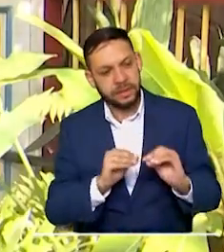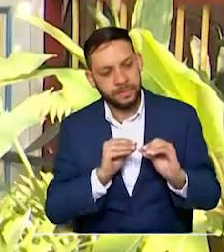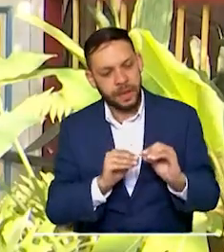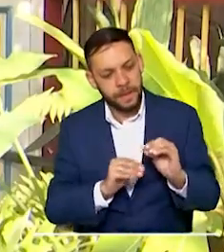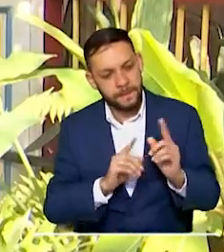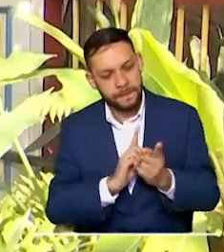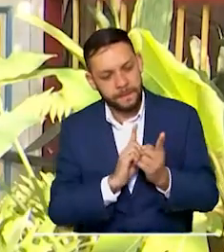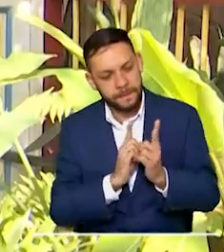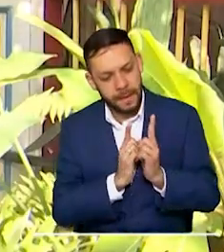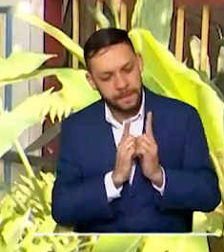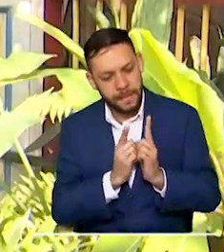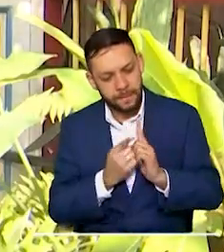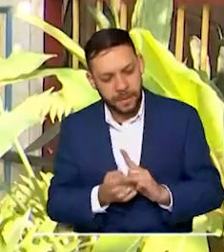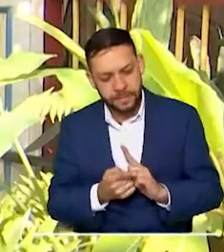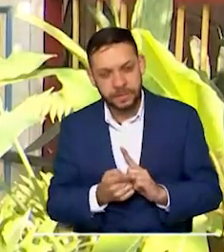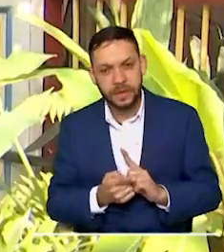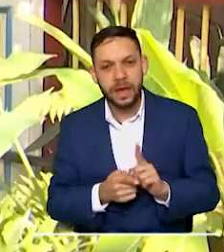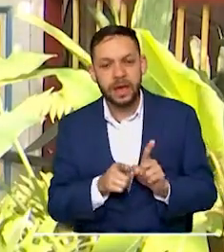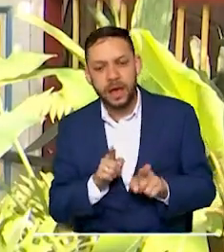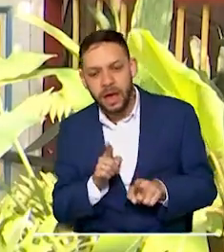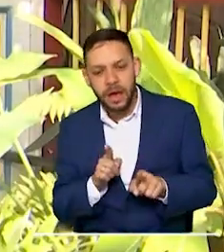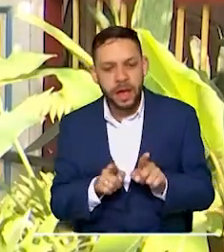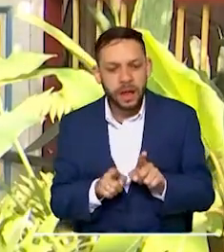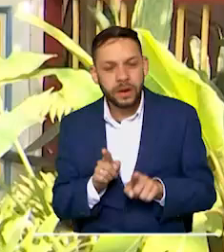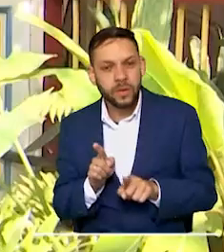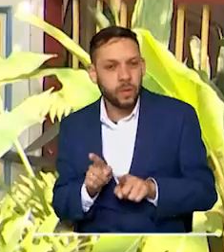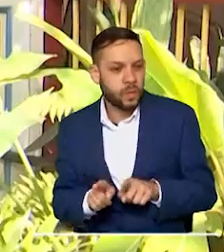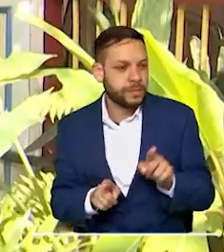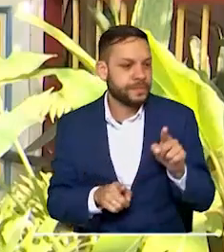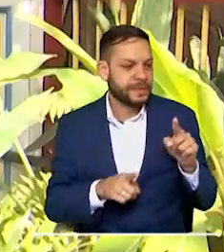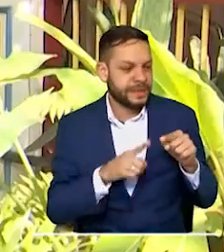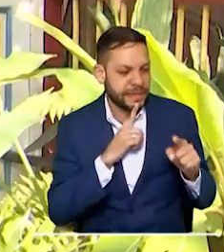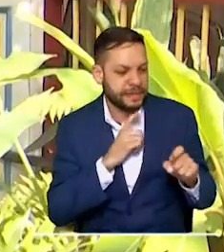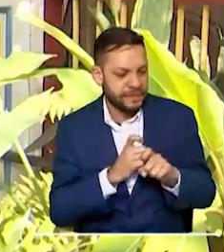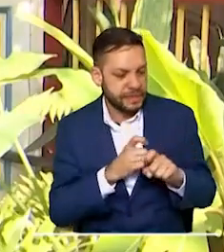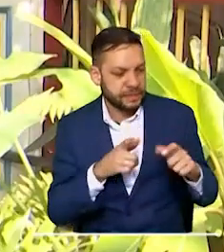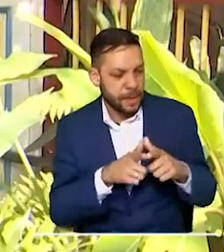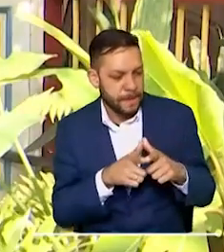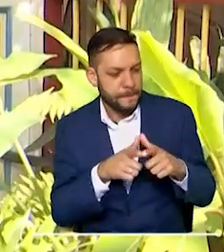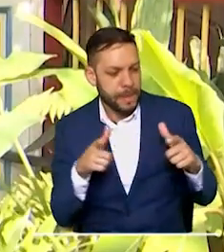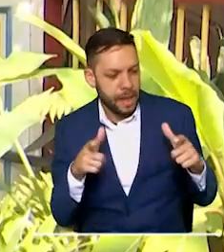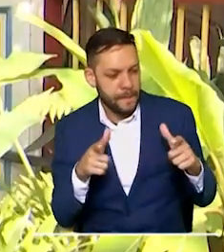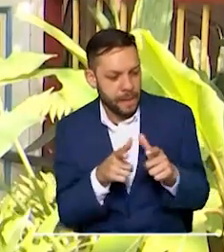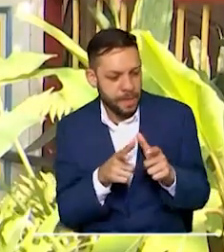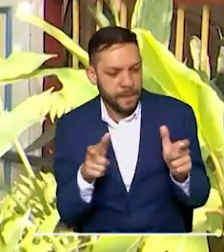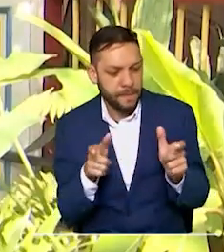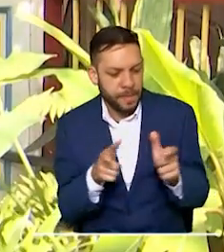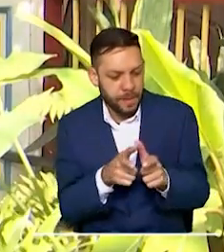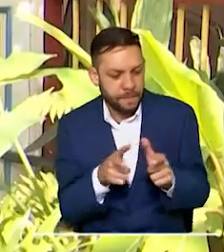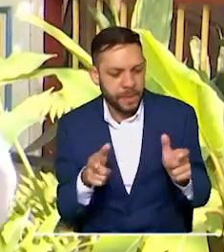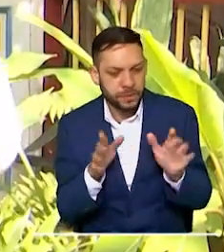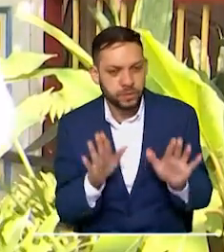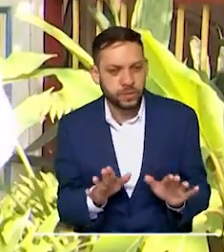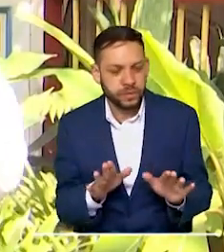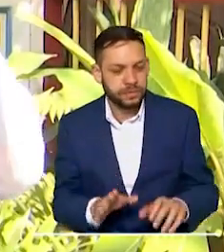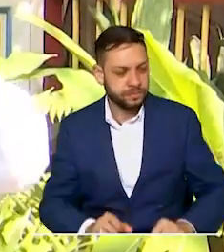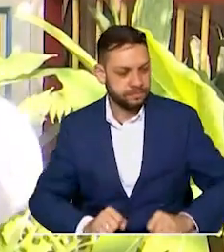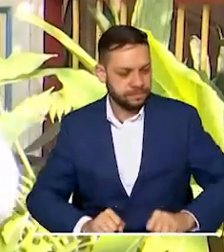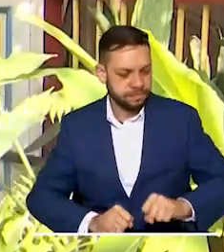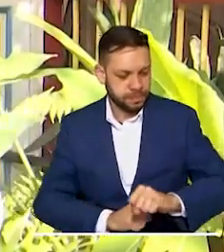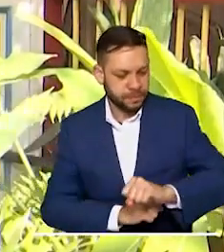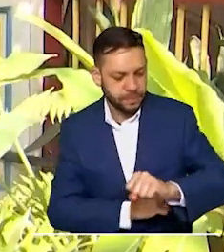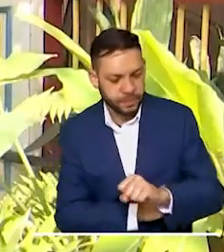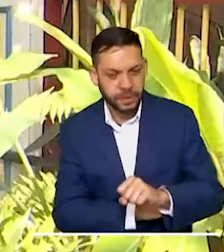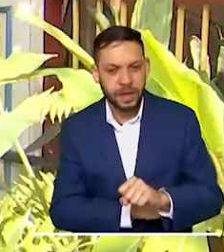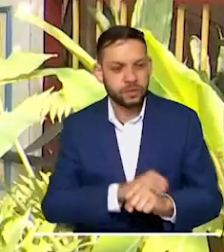cambio. Pero como nos pasa en muchas ocasiones, suele bajar y suele mejorar. Y es la mejor reafirmación para el cerebro